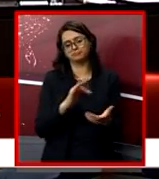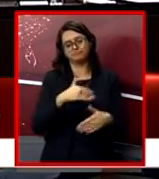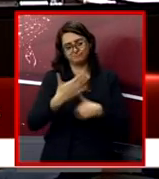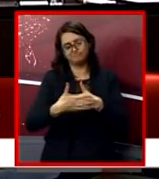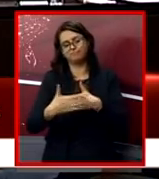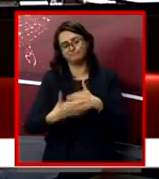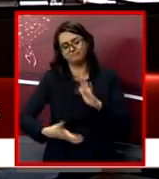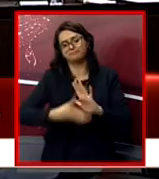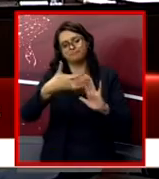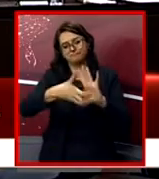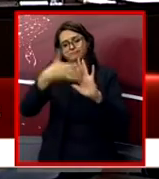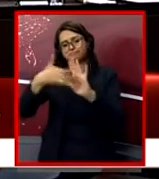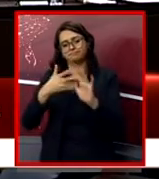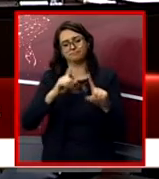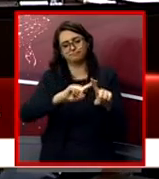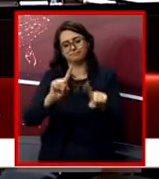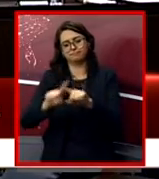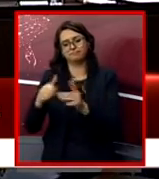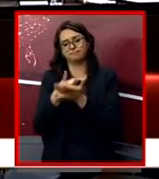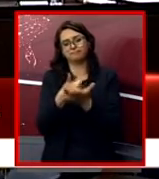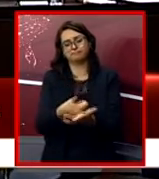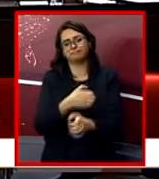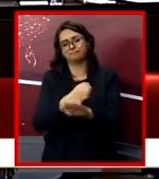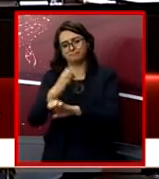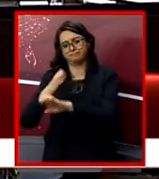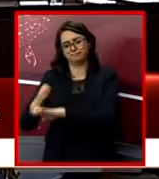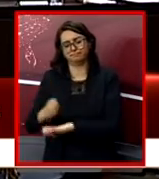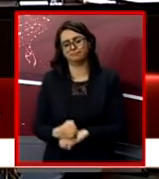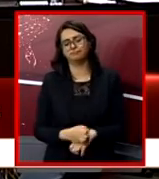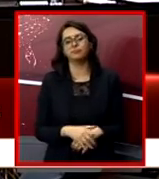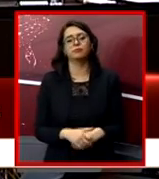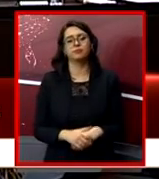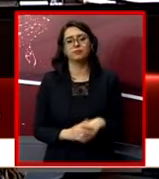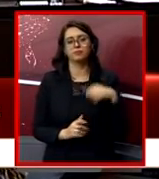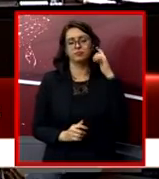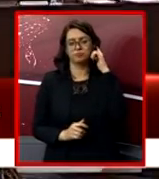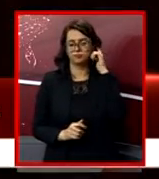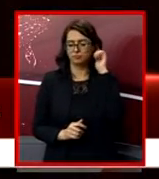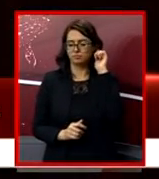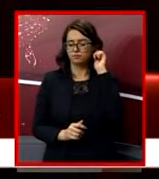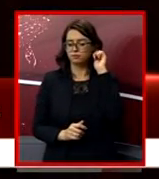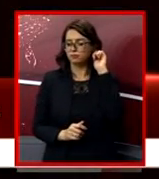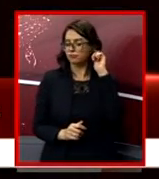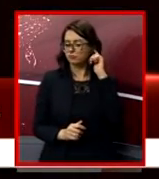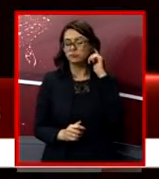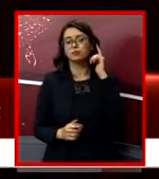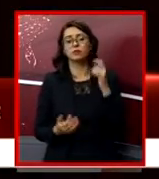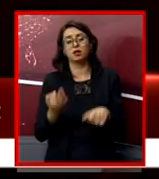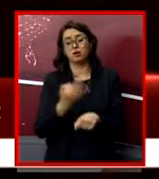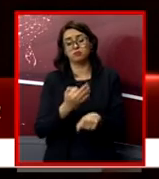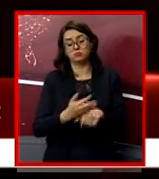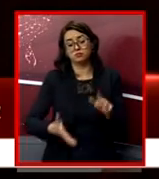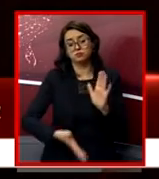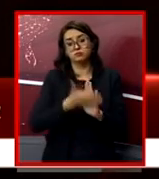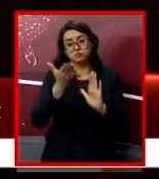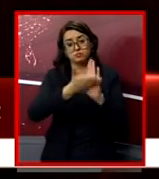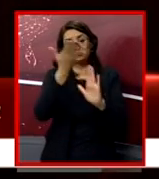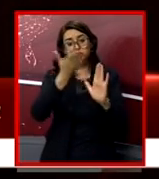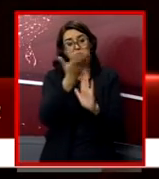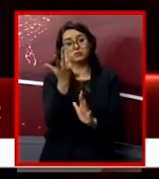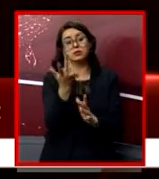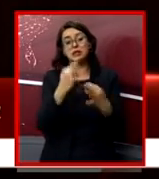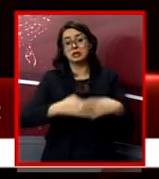reconstrucción en las entidades afectadas. En esta reconstrucción, el pilar fundamental es la